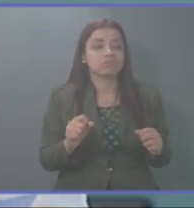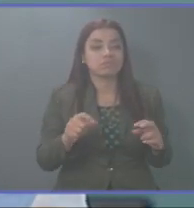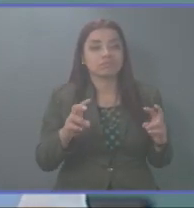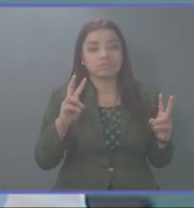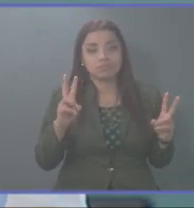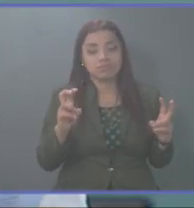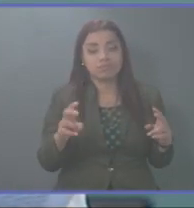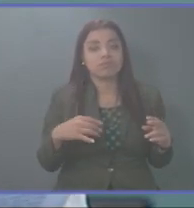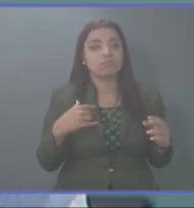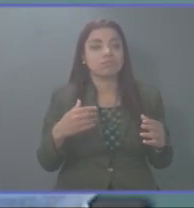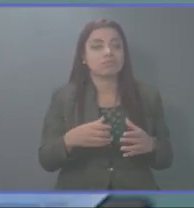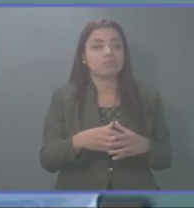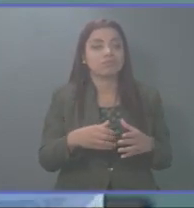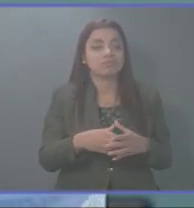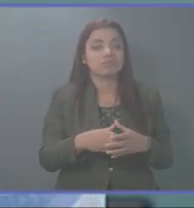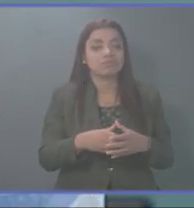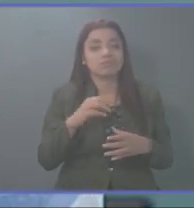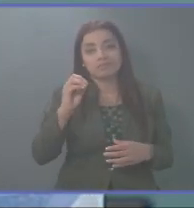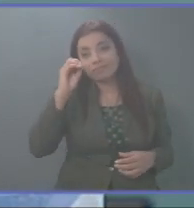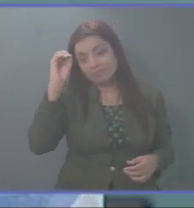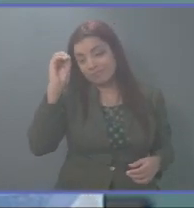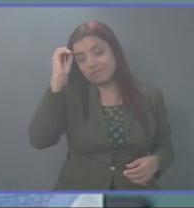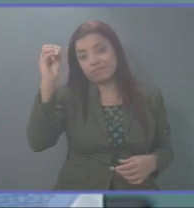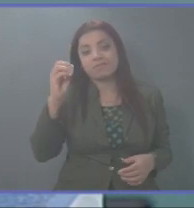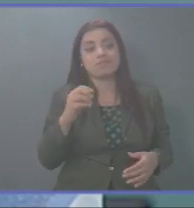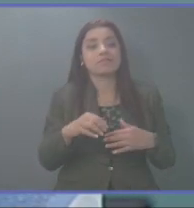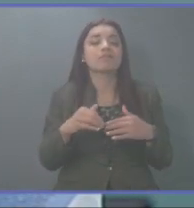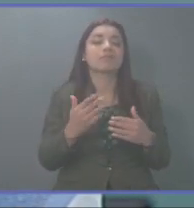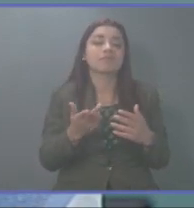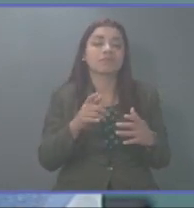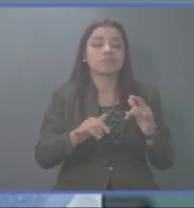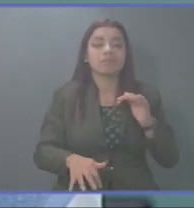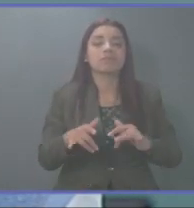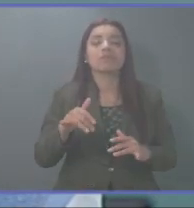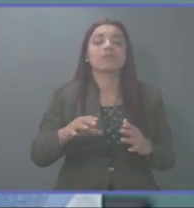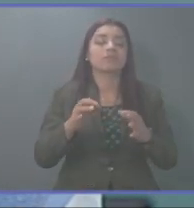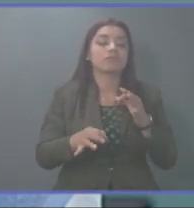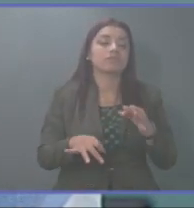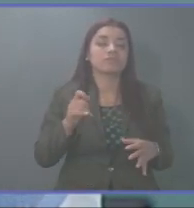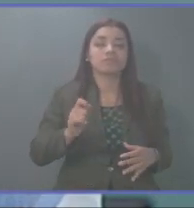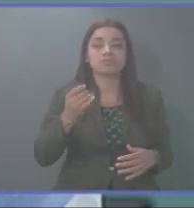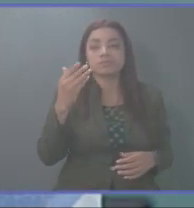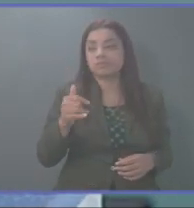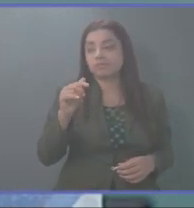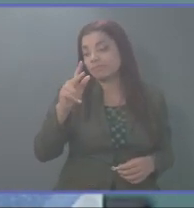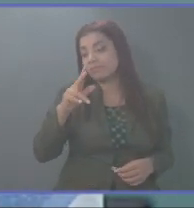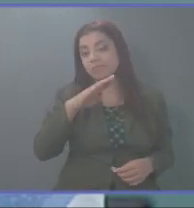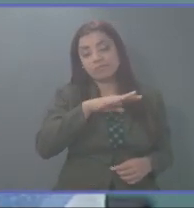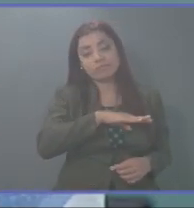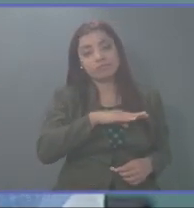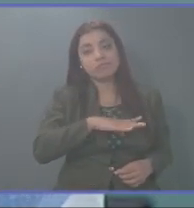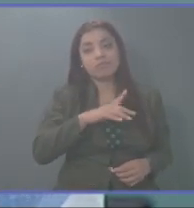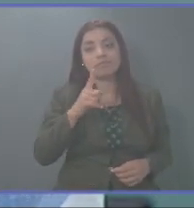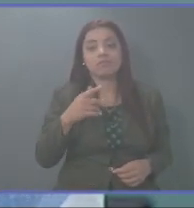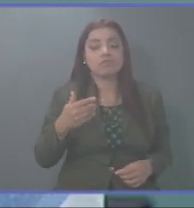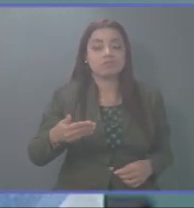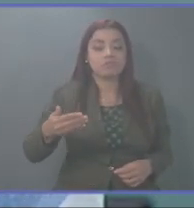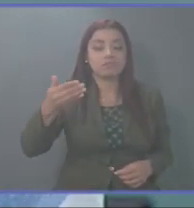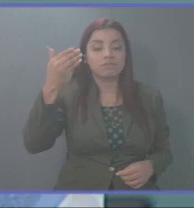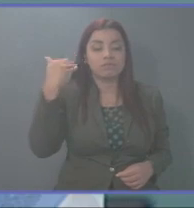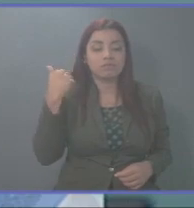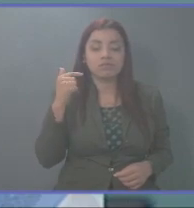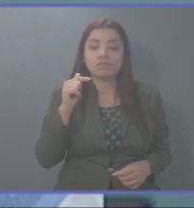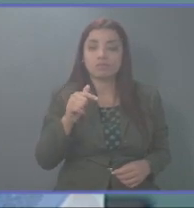la Comisión solicitó opinión al secretario jurídico de la Presidencia el día 3 de septiembre del año pasado, y en vista de lo